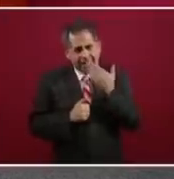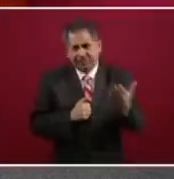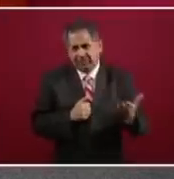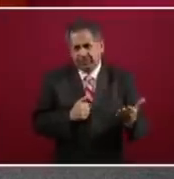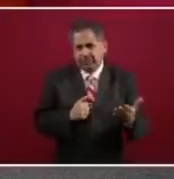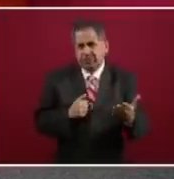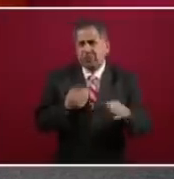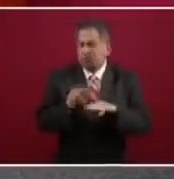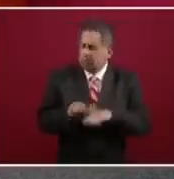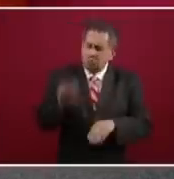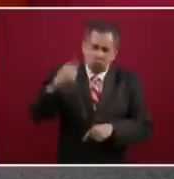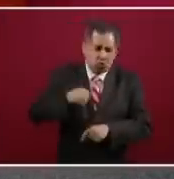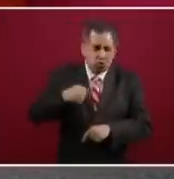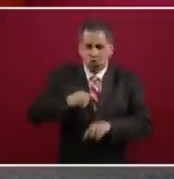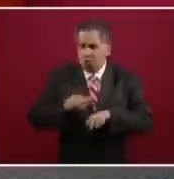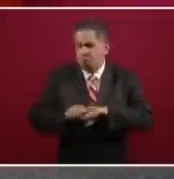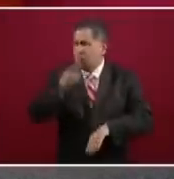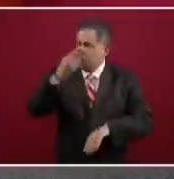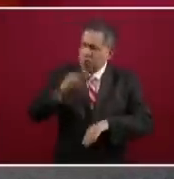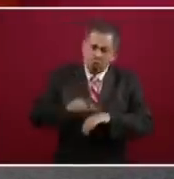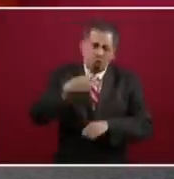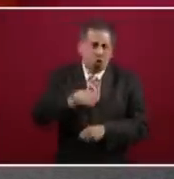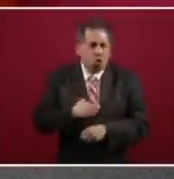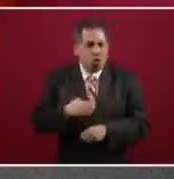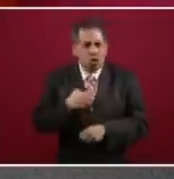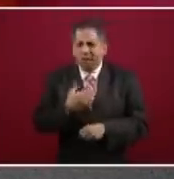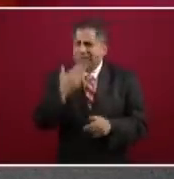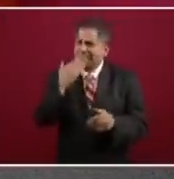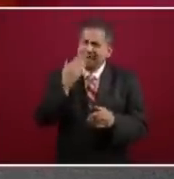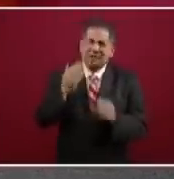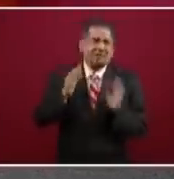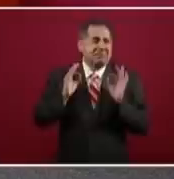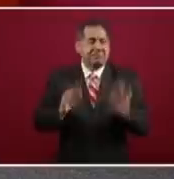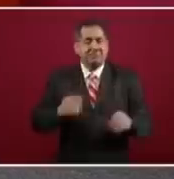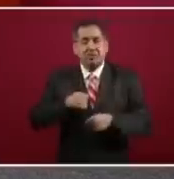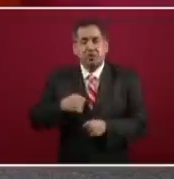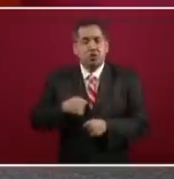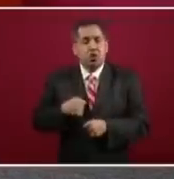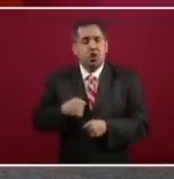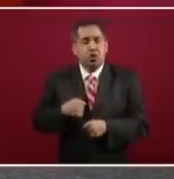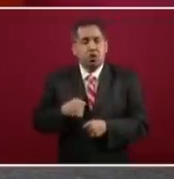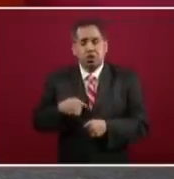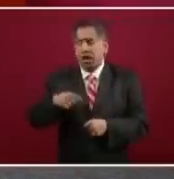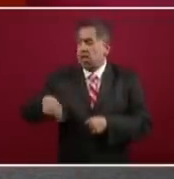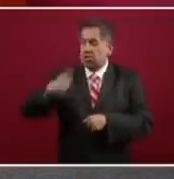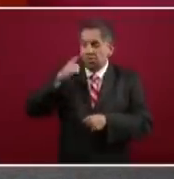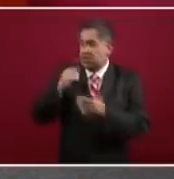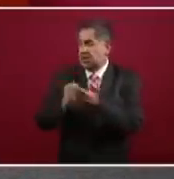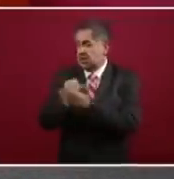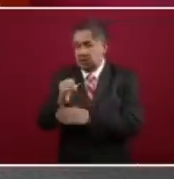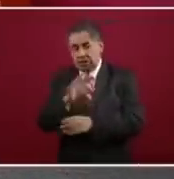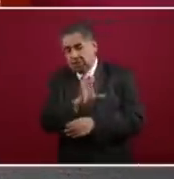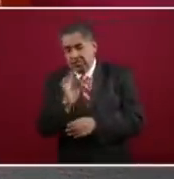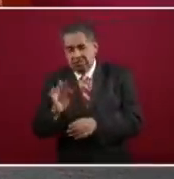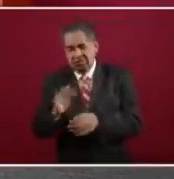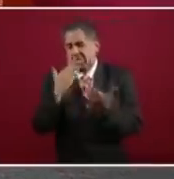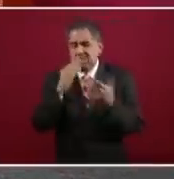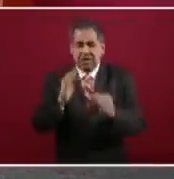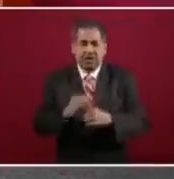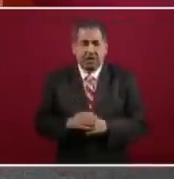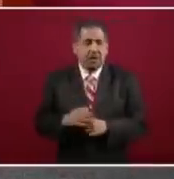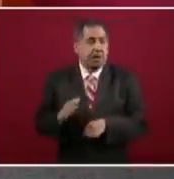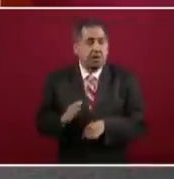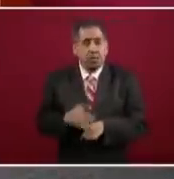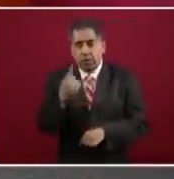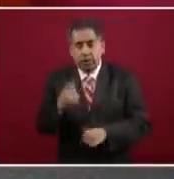muy contento muy satisfecho aunque se haya tomado esa decisión por